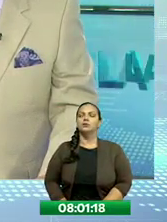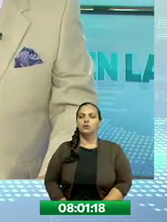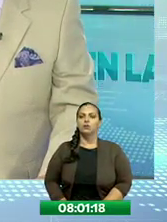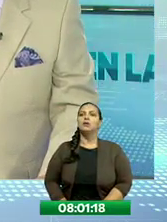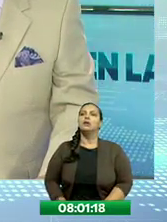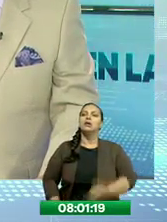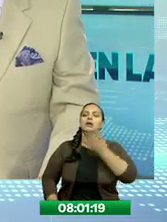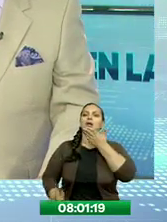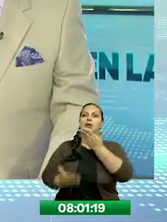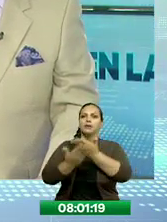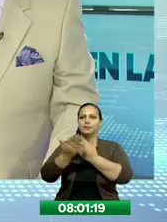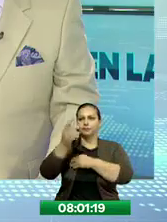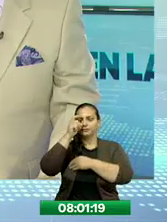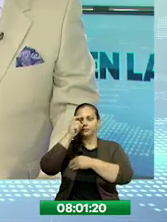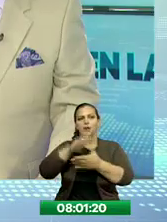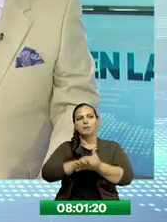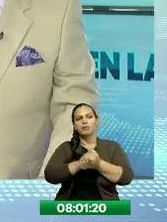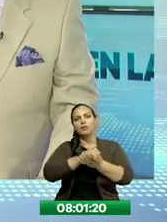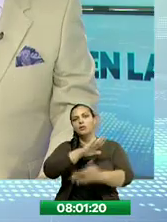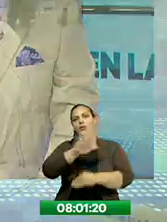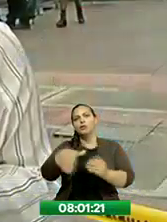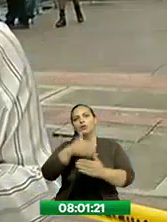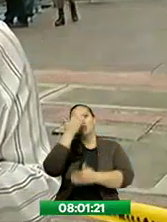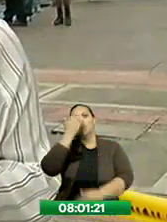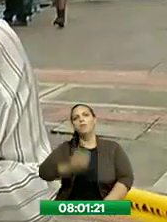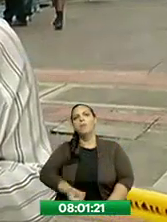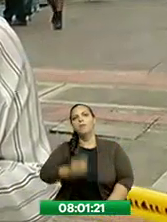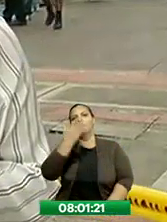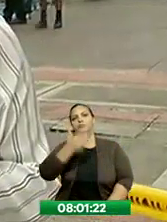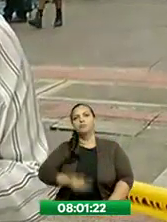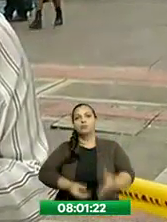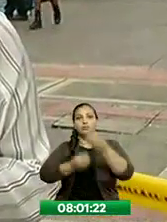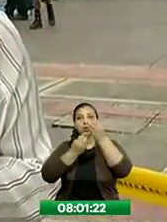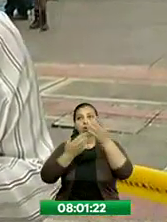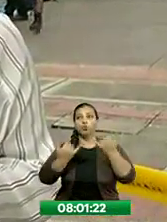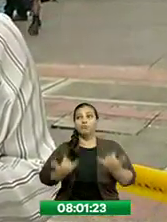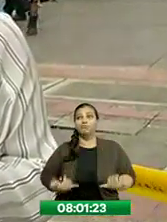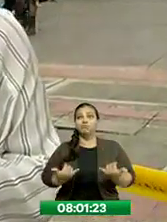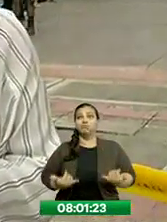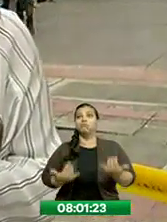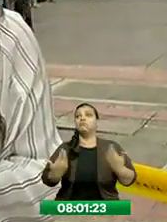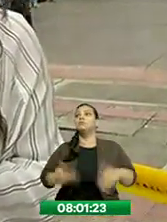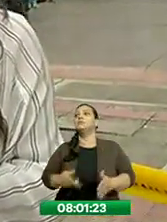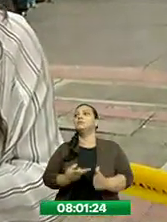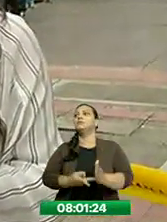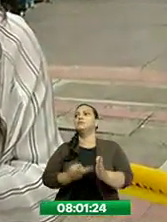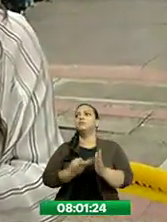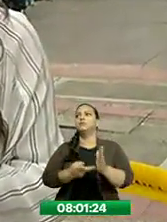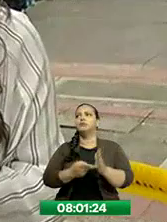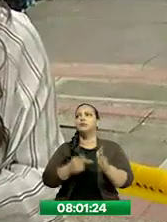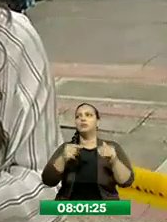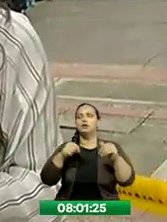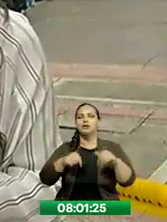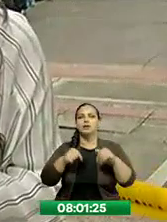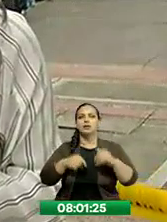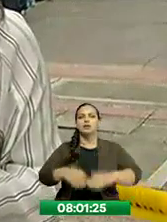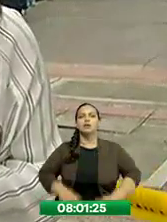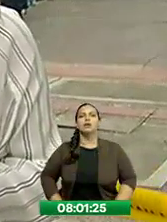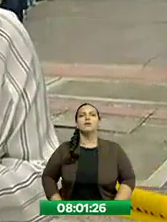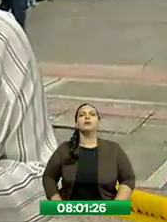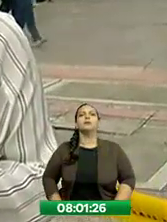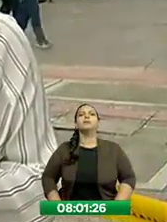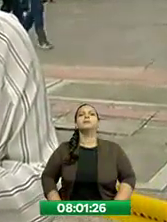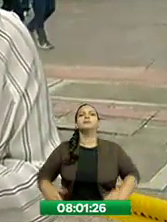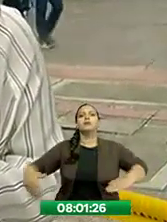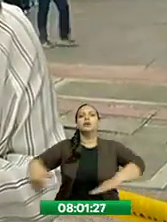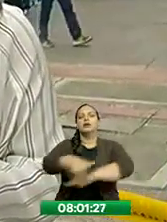Muchas gracias, querido Huguito. Amigos televidentes, buenos días. Información de último momento que se genera en el sector de la 14 y 10 de